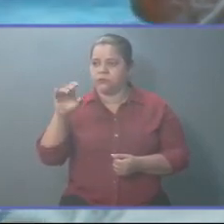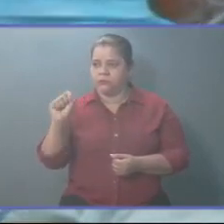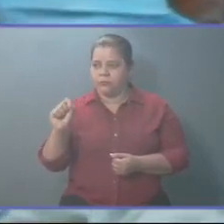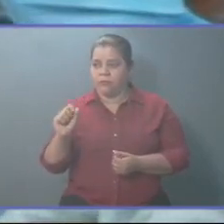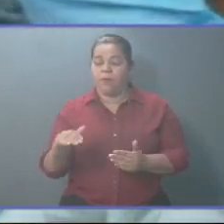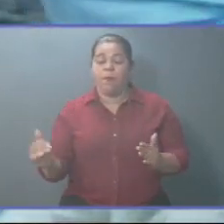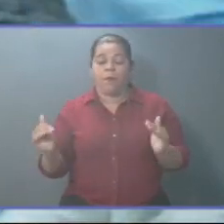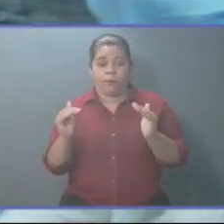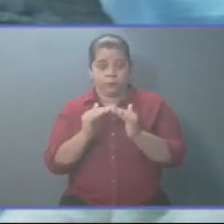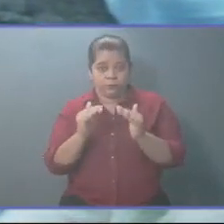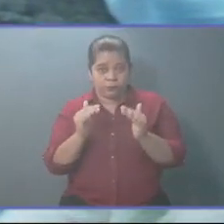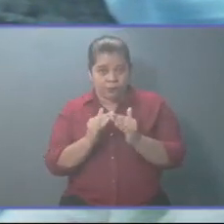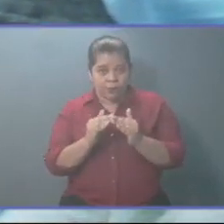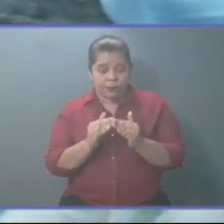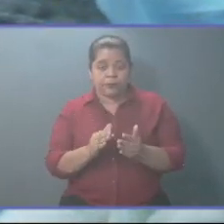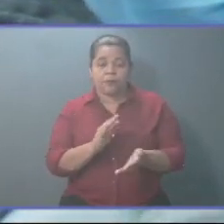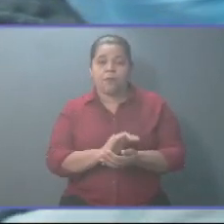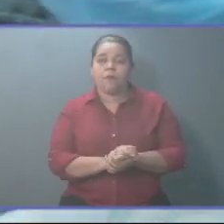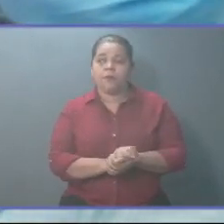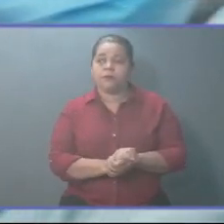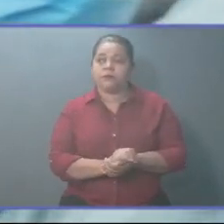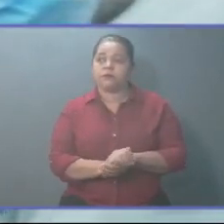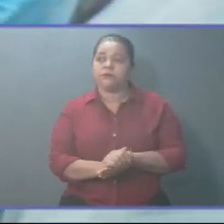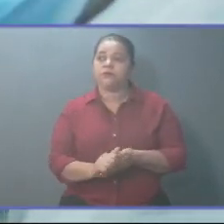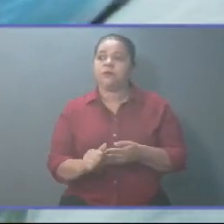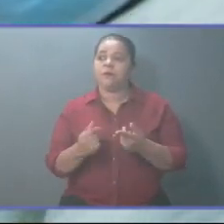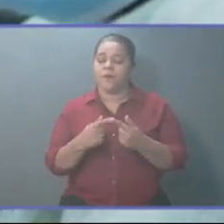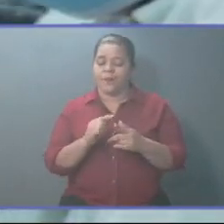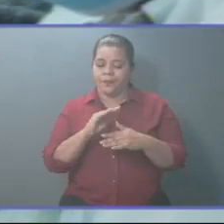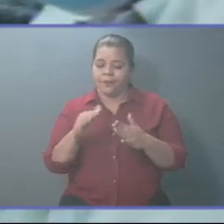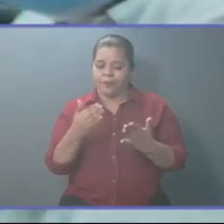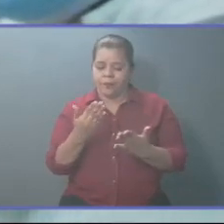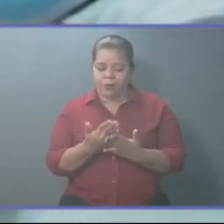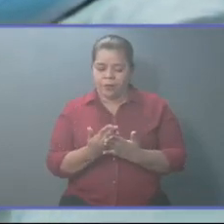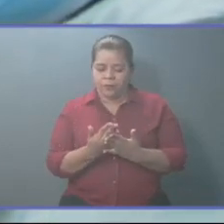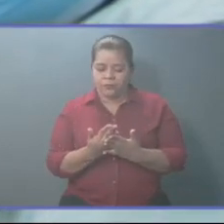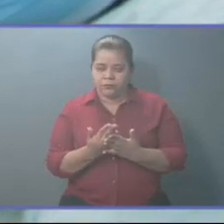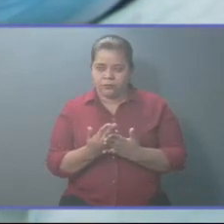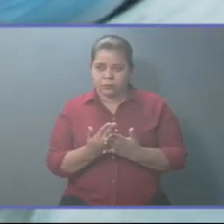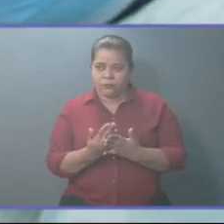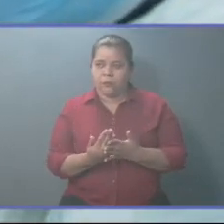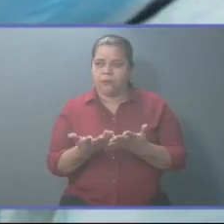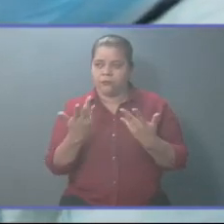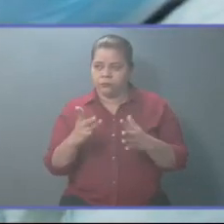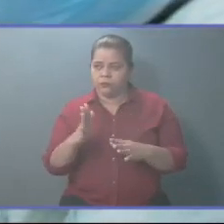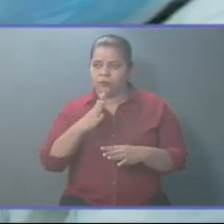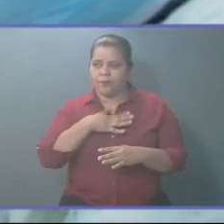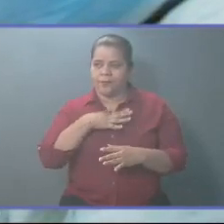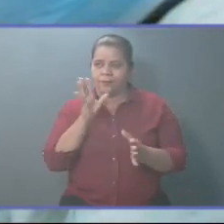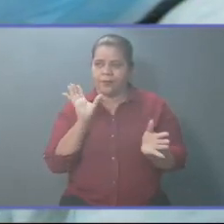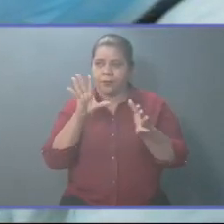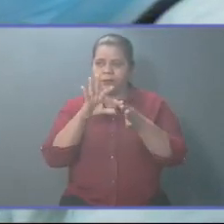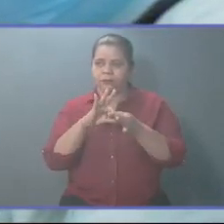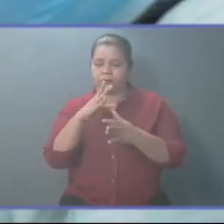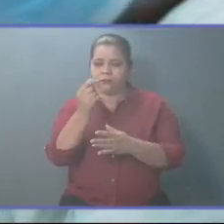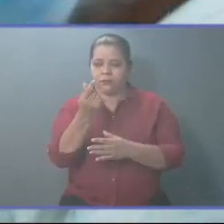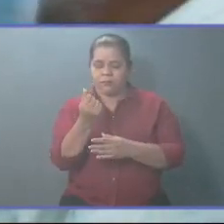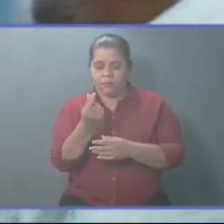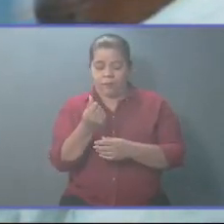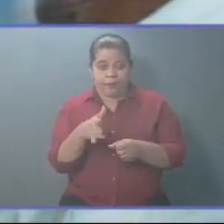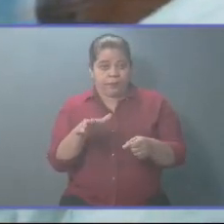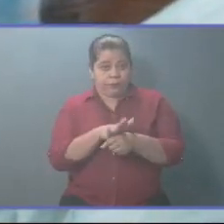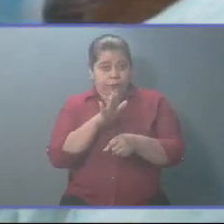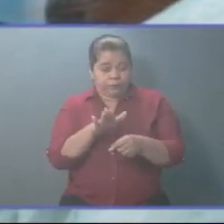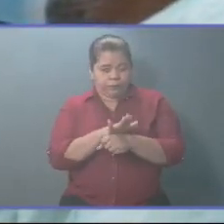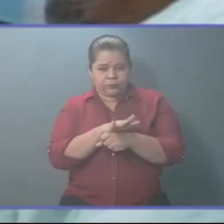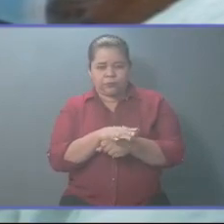fideicomiso también para estas partes, sobre todo lo que tiene que ver pues con los fondos de liquidez que se pueden dar a